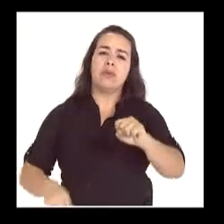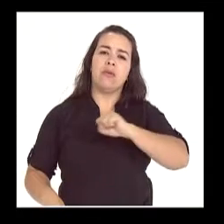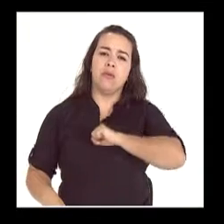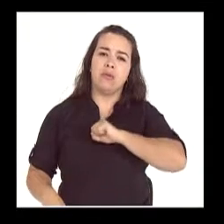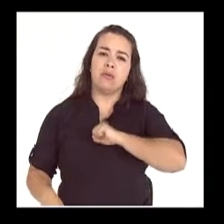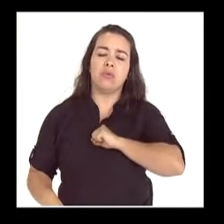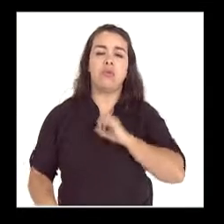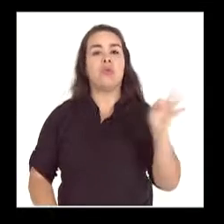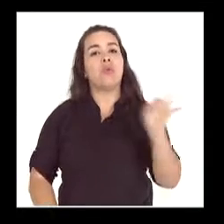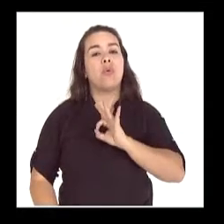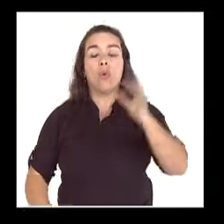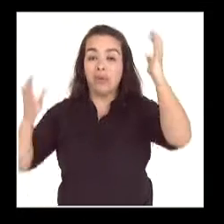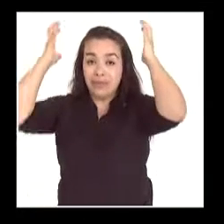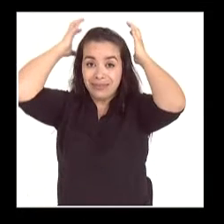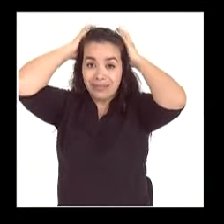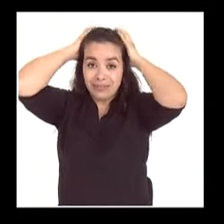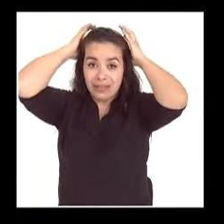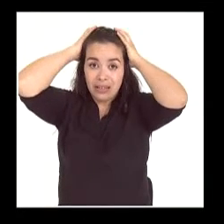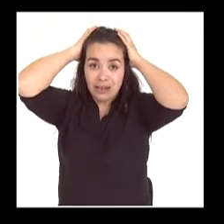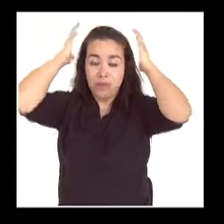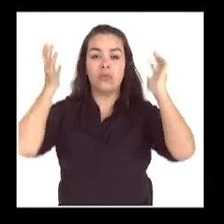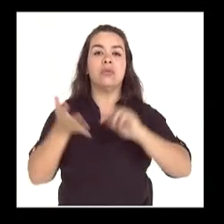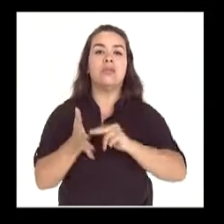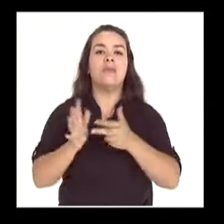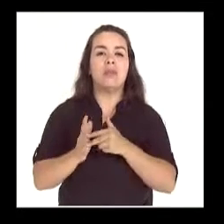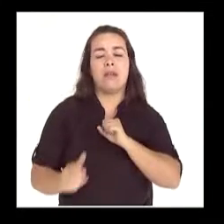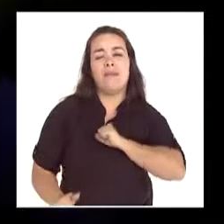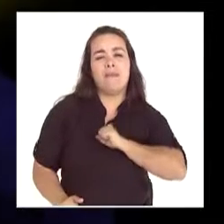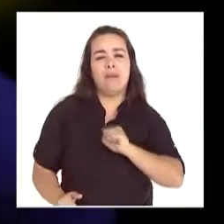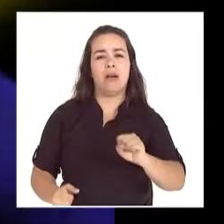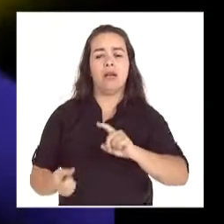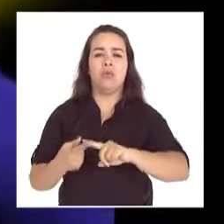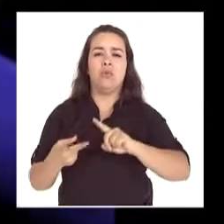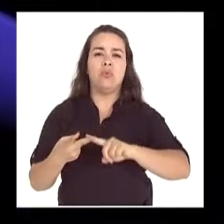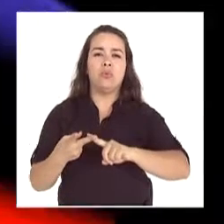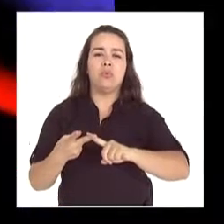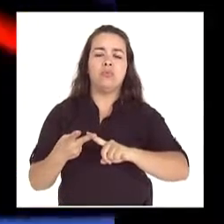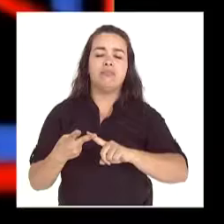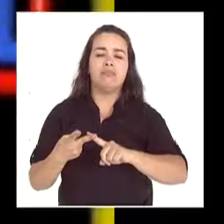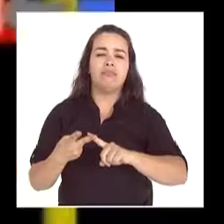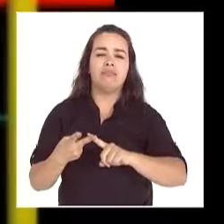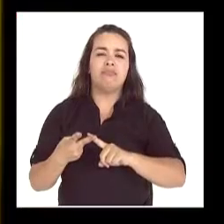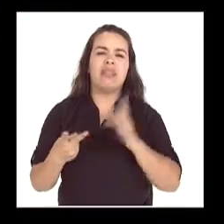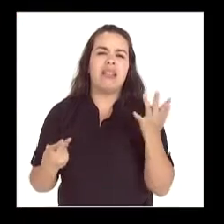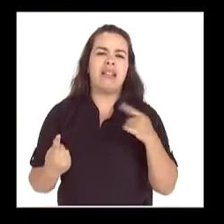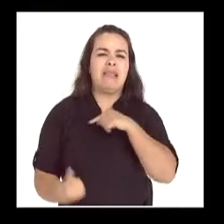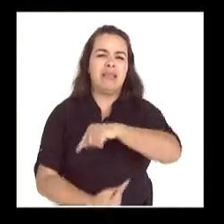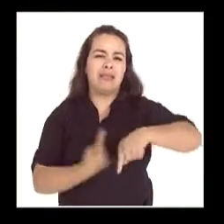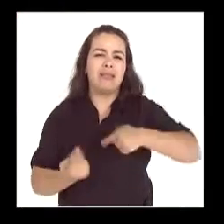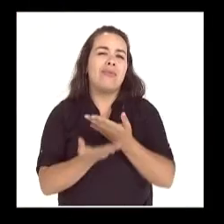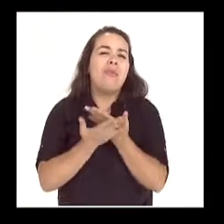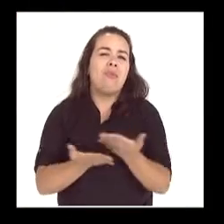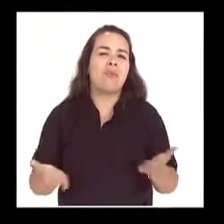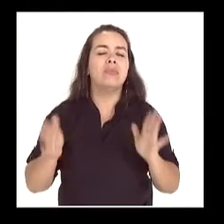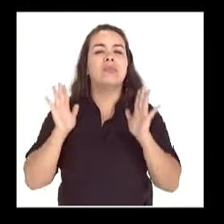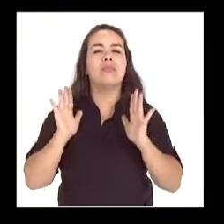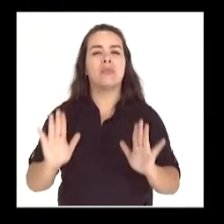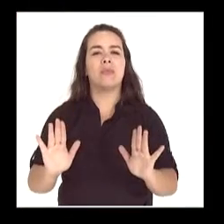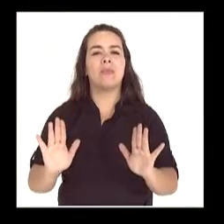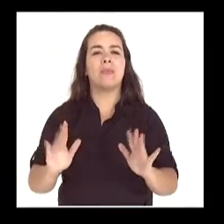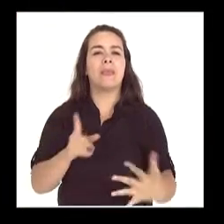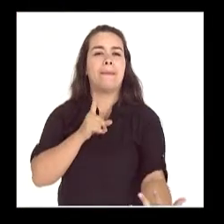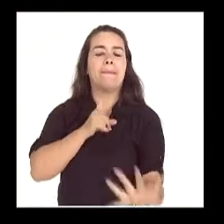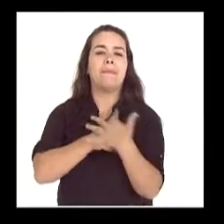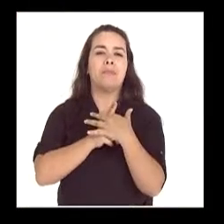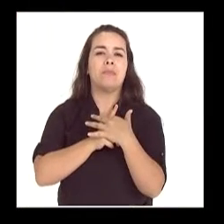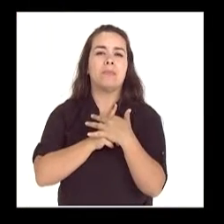o como en el cerebro, como lo son los infartos renales, en la placa aterosclerótica en las arterias renales, que